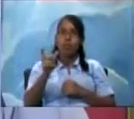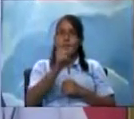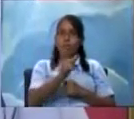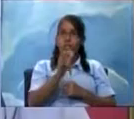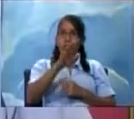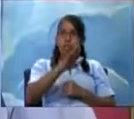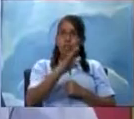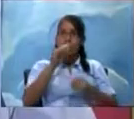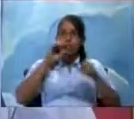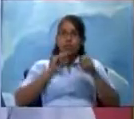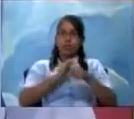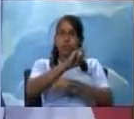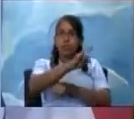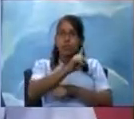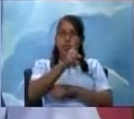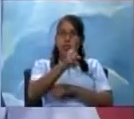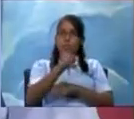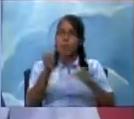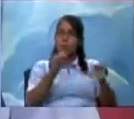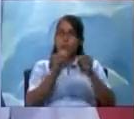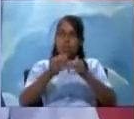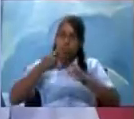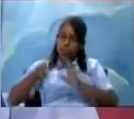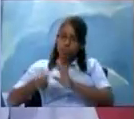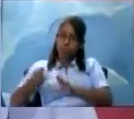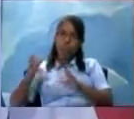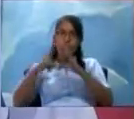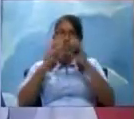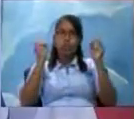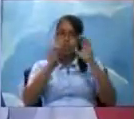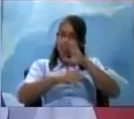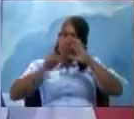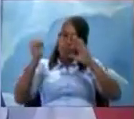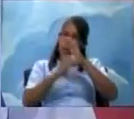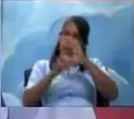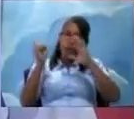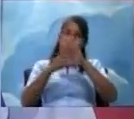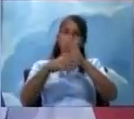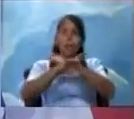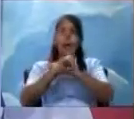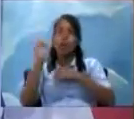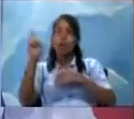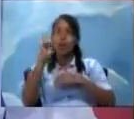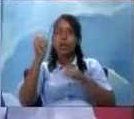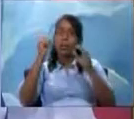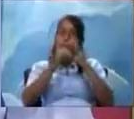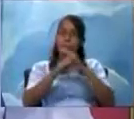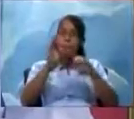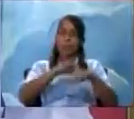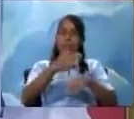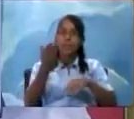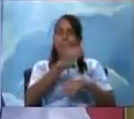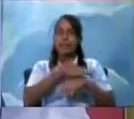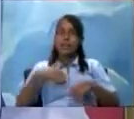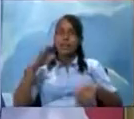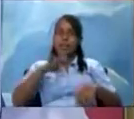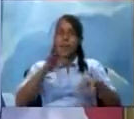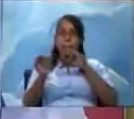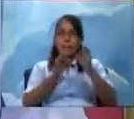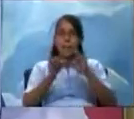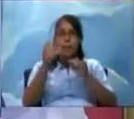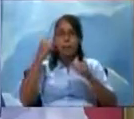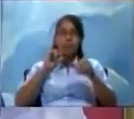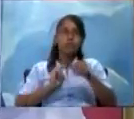persona va de viaje, prepara su maleta, mete todo lo necesario, todo lo que va a utilizar, lo mete porque él quiere estar preparado